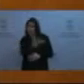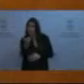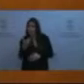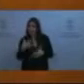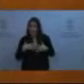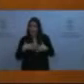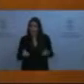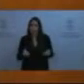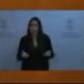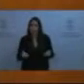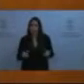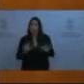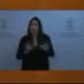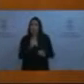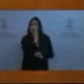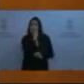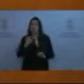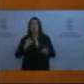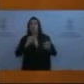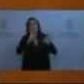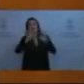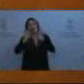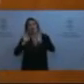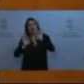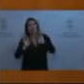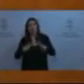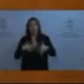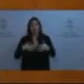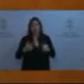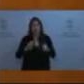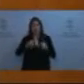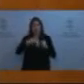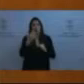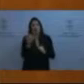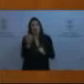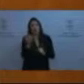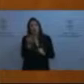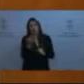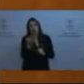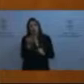claro, sacrificaron el 96% sanos y tuvieron que duplicar el